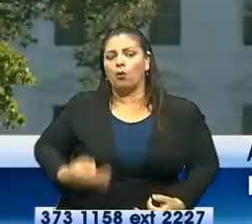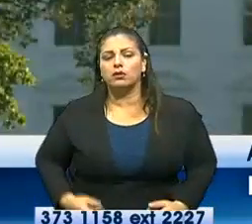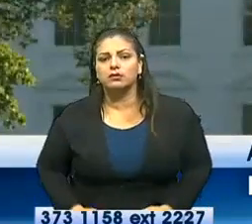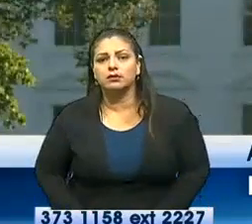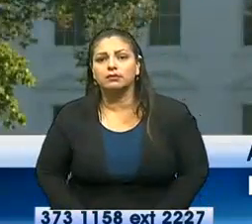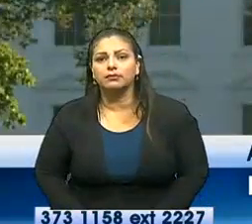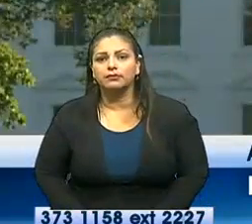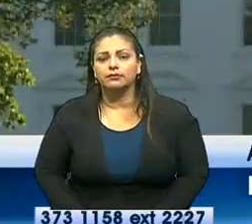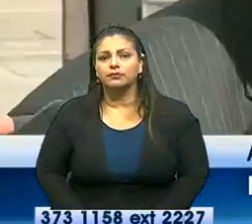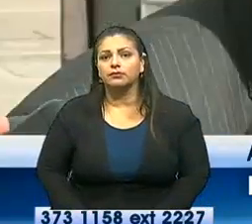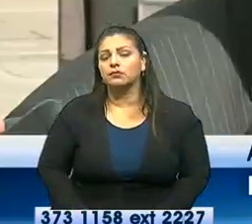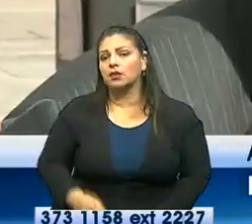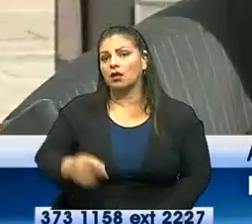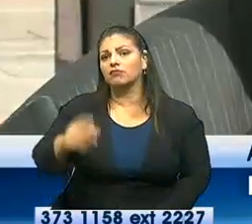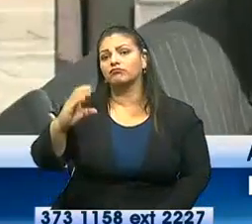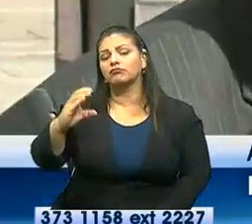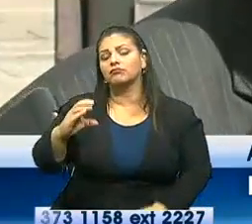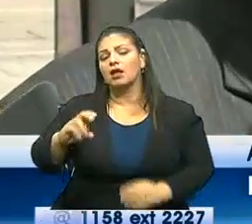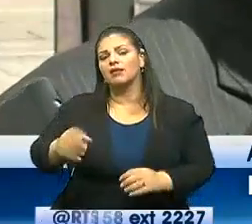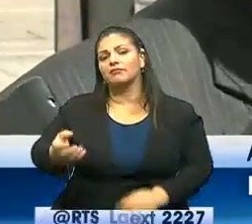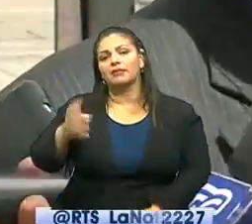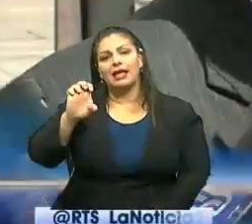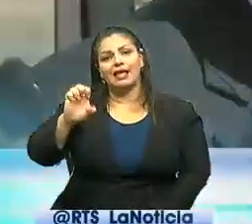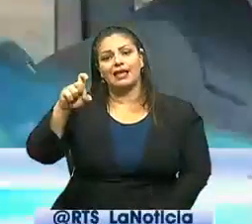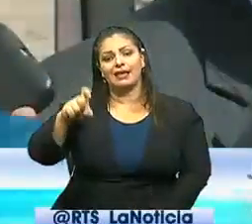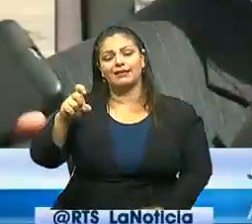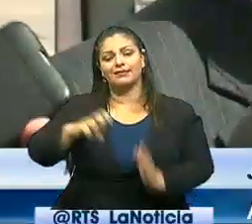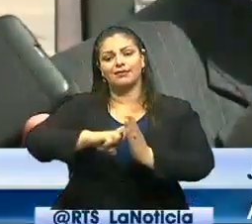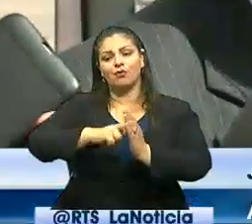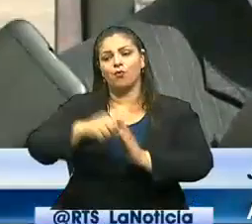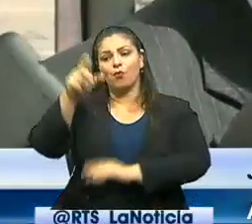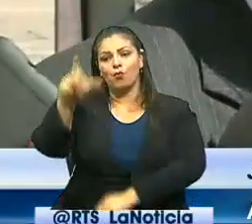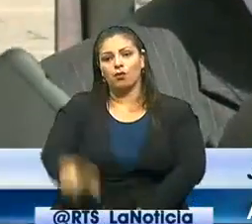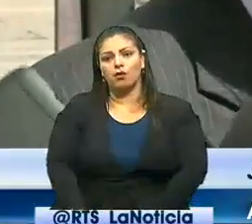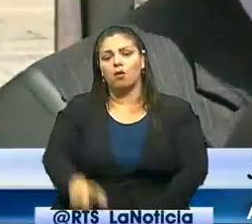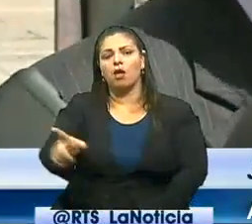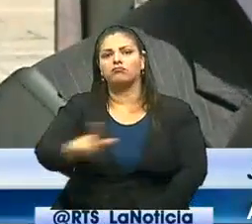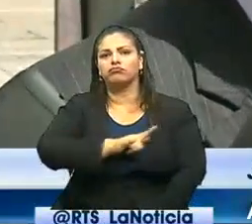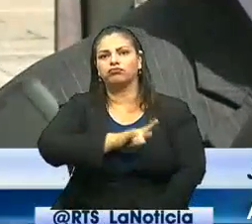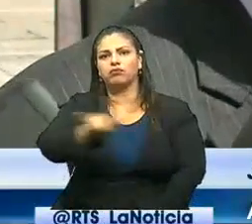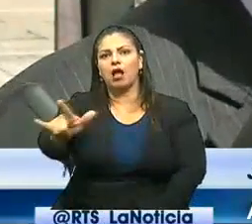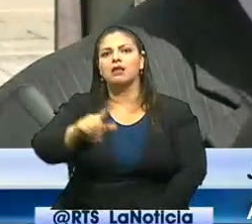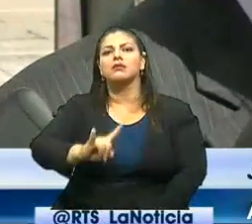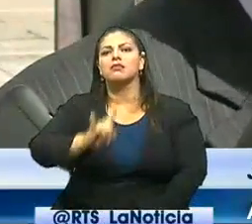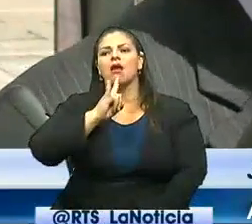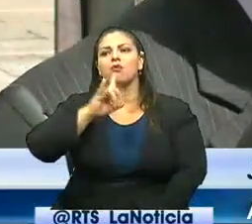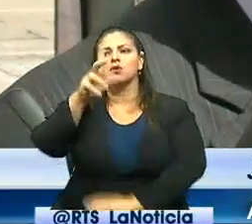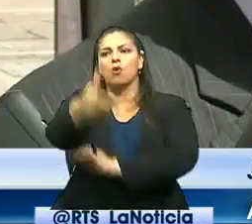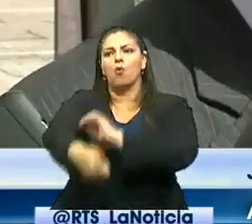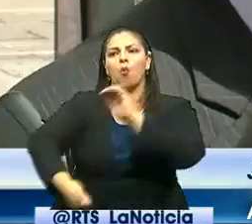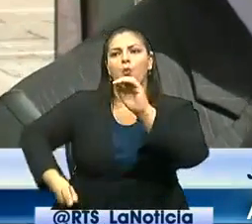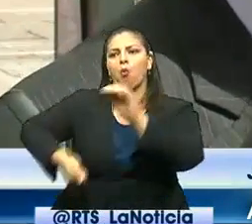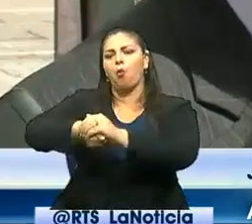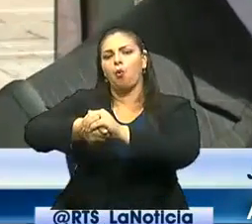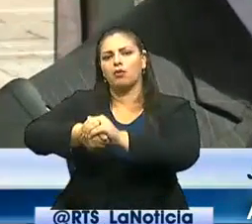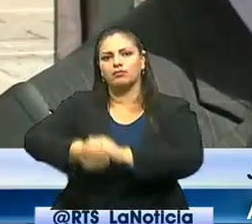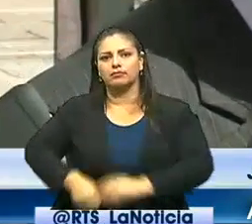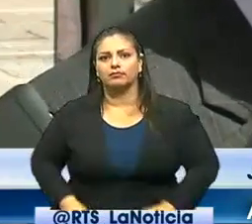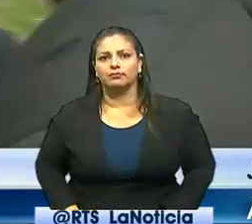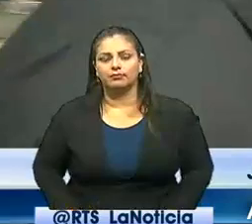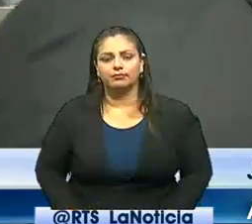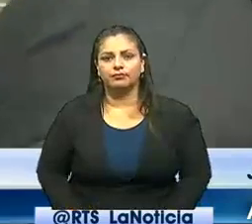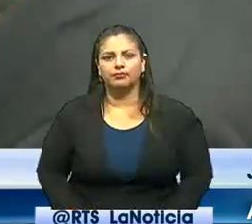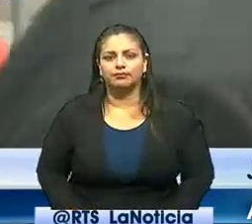mantenerse en los Estados Unidos. Es evidente que dentro del campo jurisdiccional, sí podemos decir que no hay garantías,